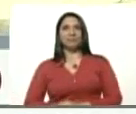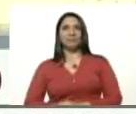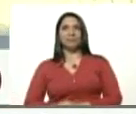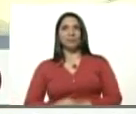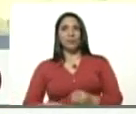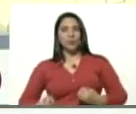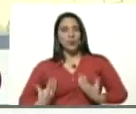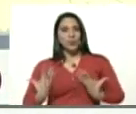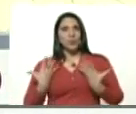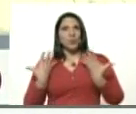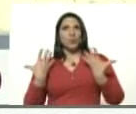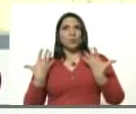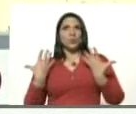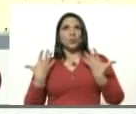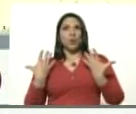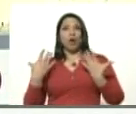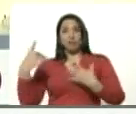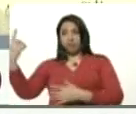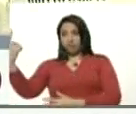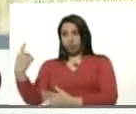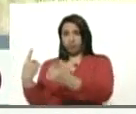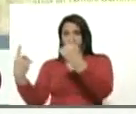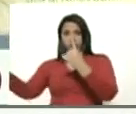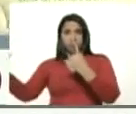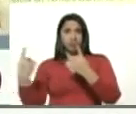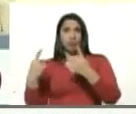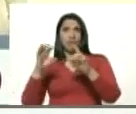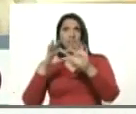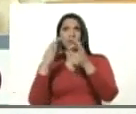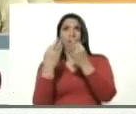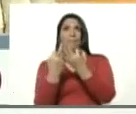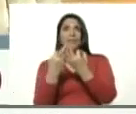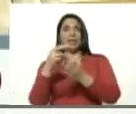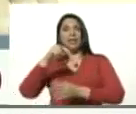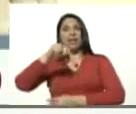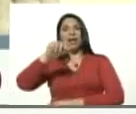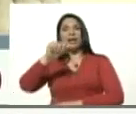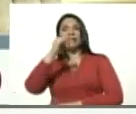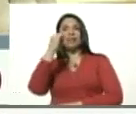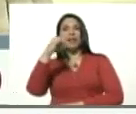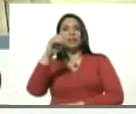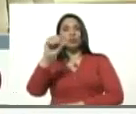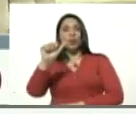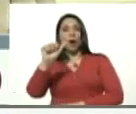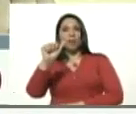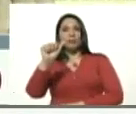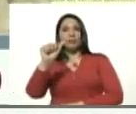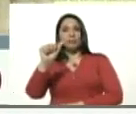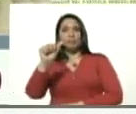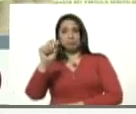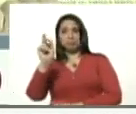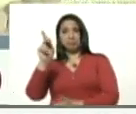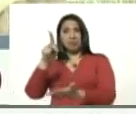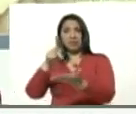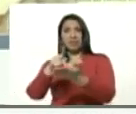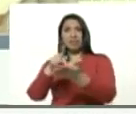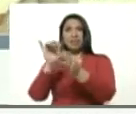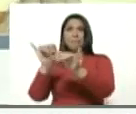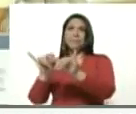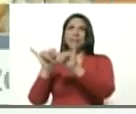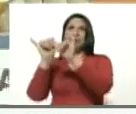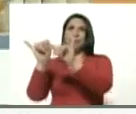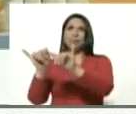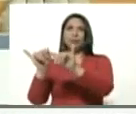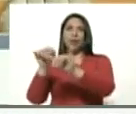con la presencia de la familia de Aquiles Nasoa, que es la presencia del mismo. Bueno,